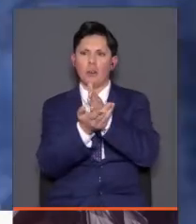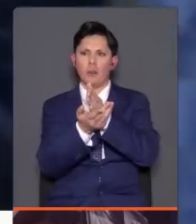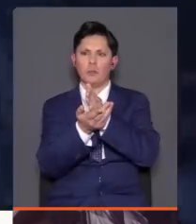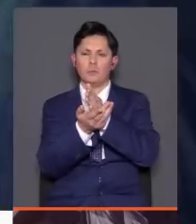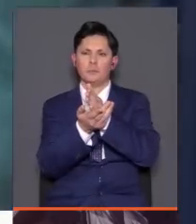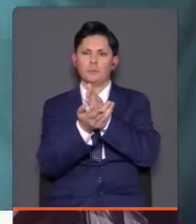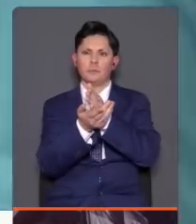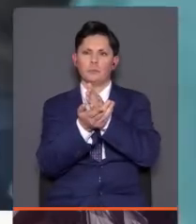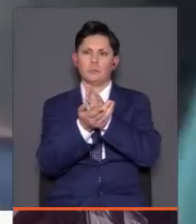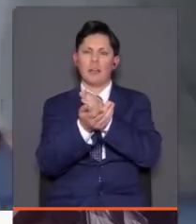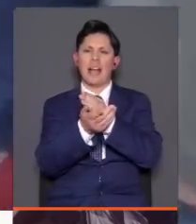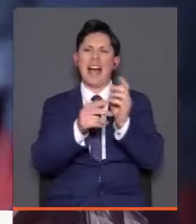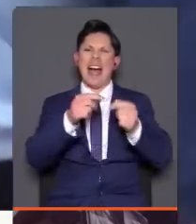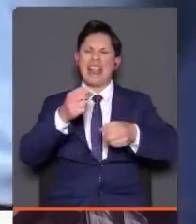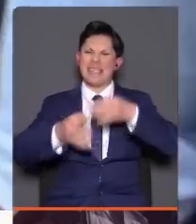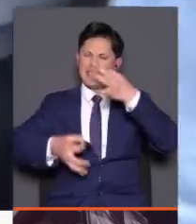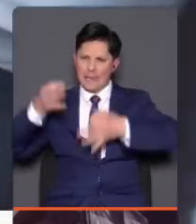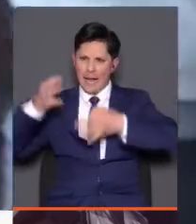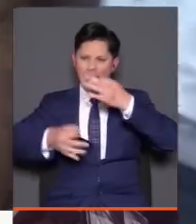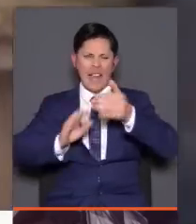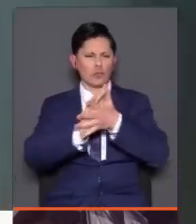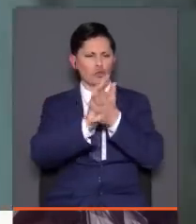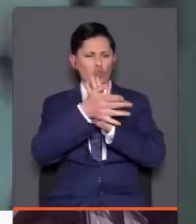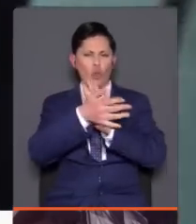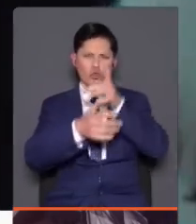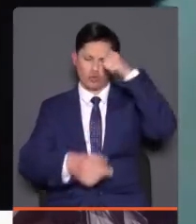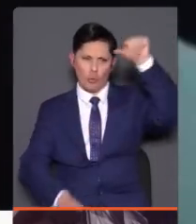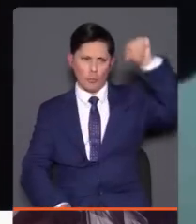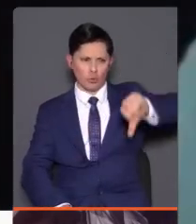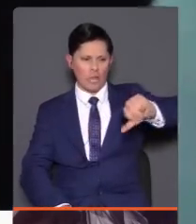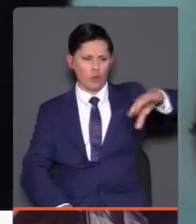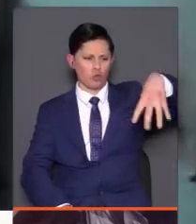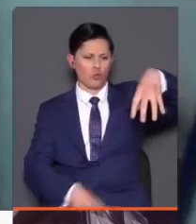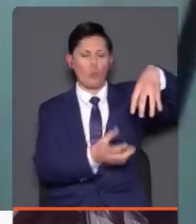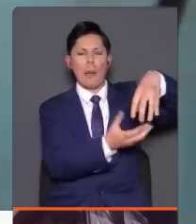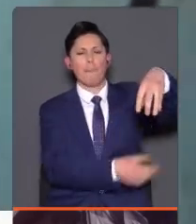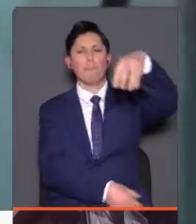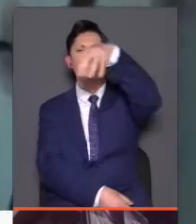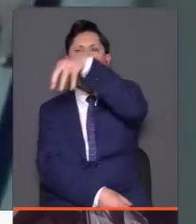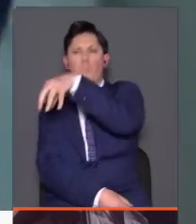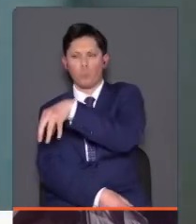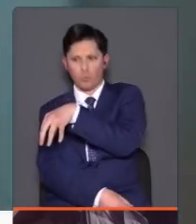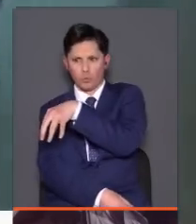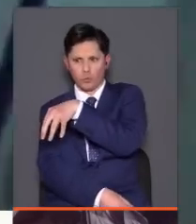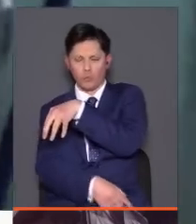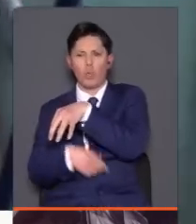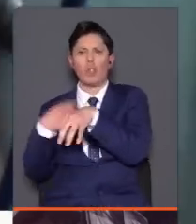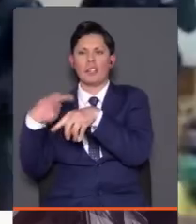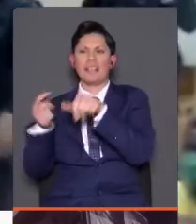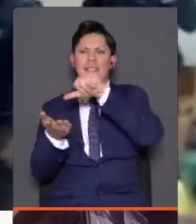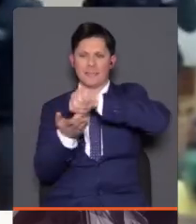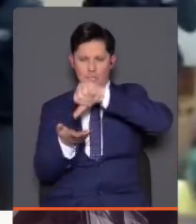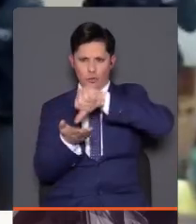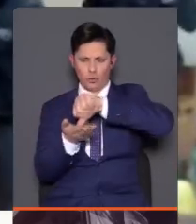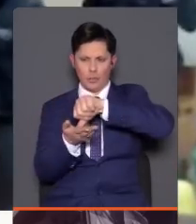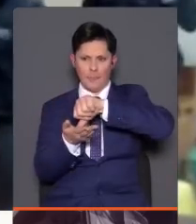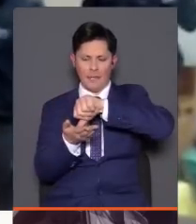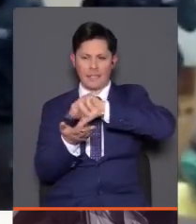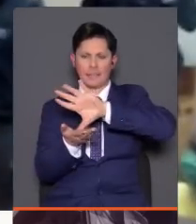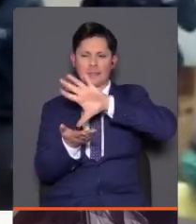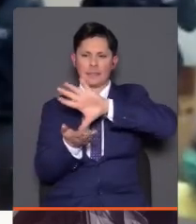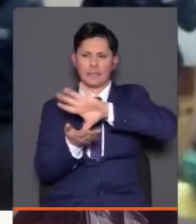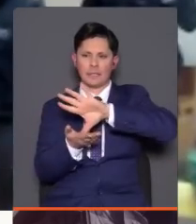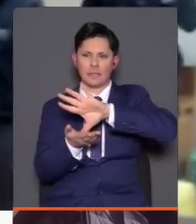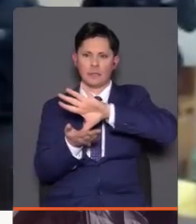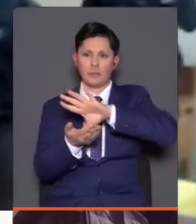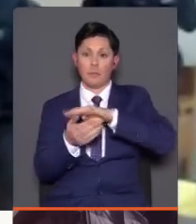penal de Hacha a todos los imputados de este grupo que se habían enviado a otros recintos en el centro del país para evitar una posible